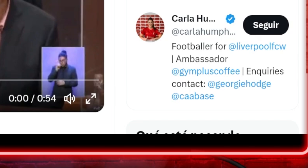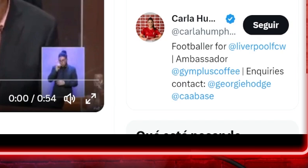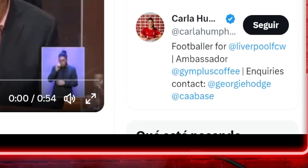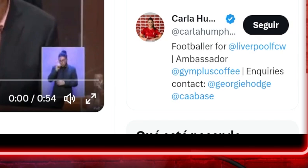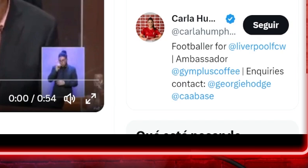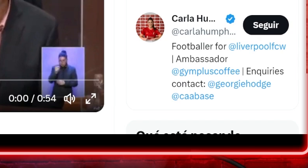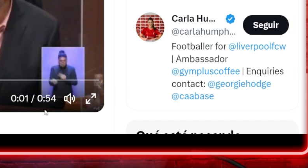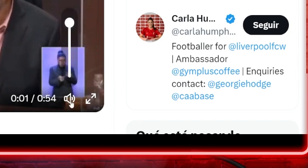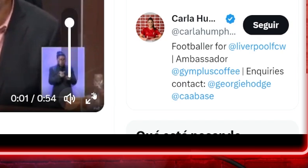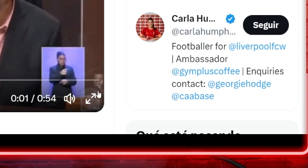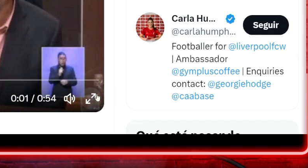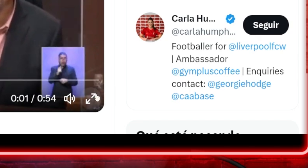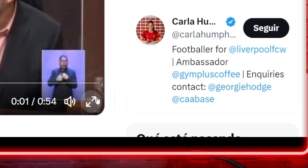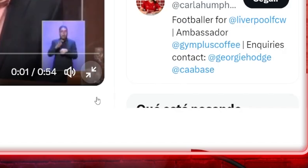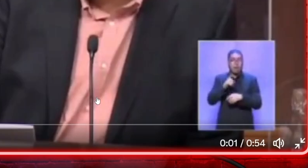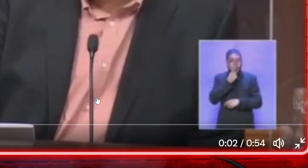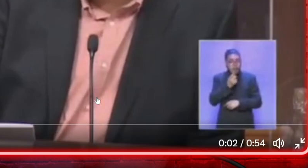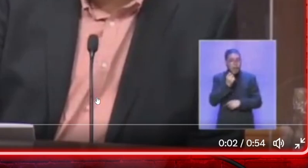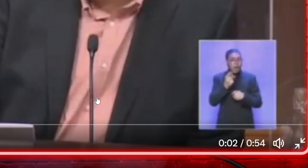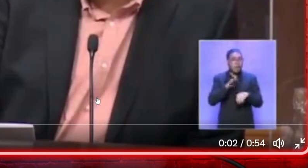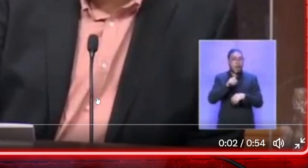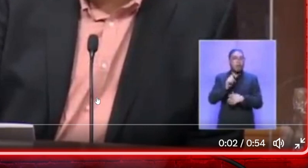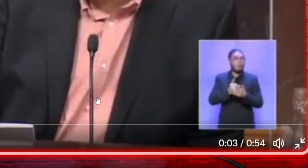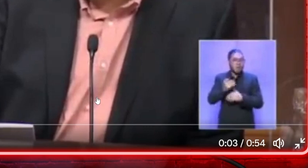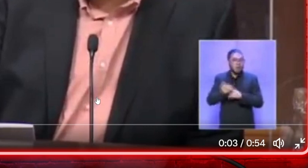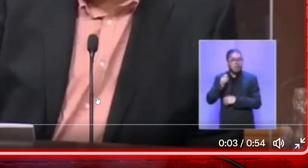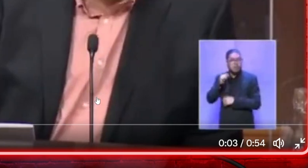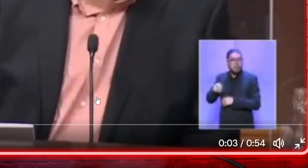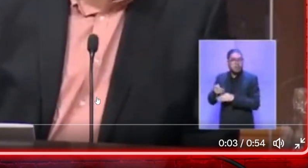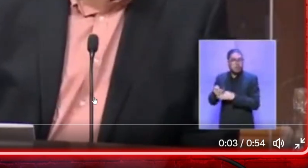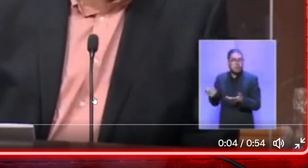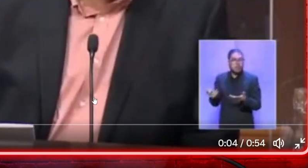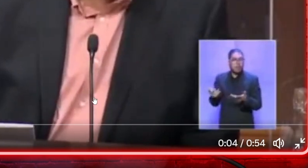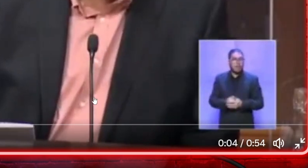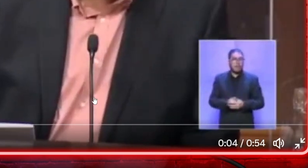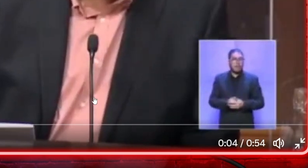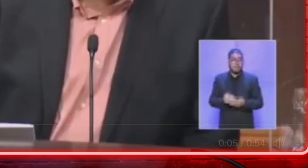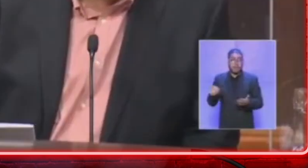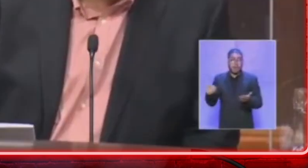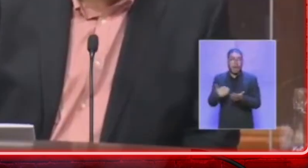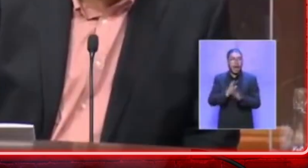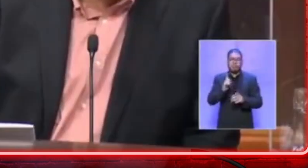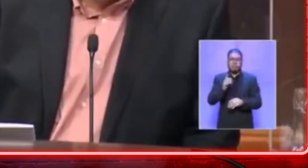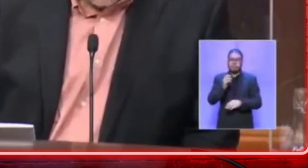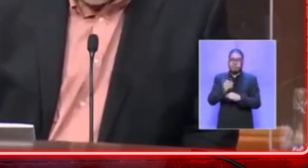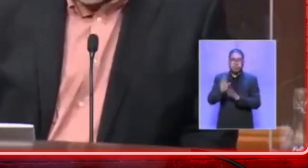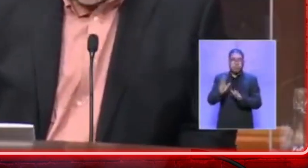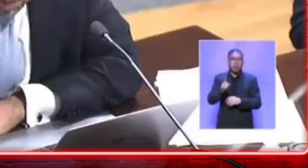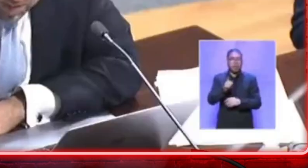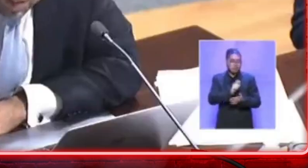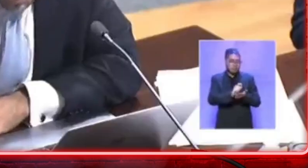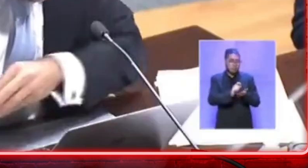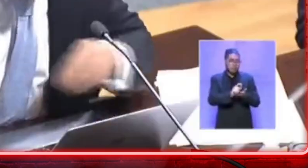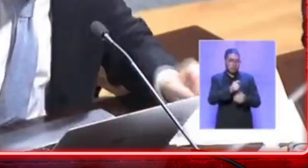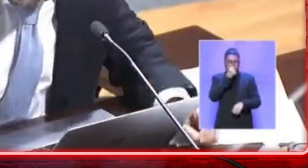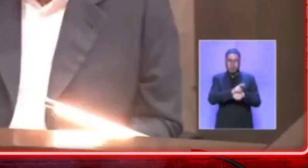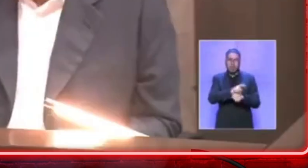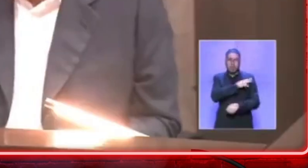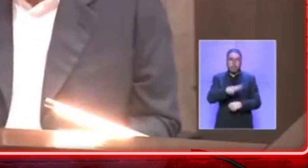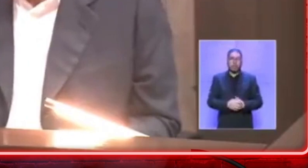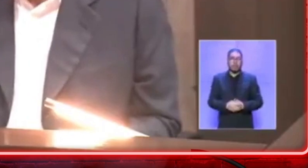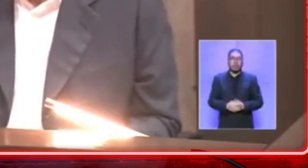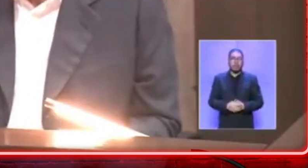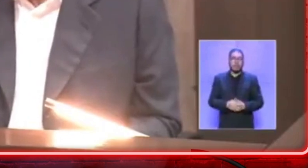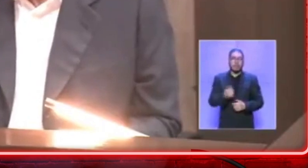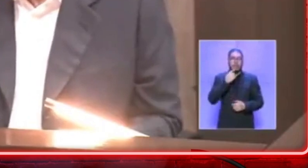Vamos a seguir escuchando. Esto de los proyectos de la cuenta. Al no haber más intervenciones, secretario general, por favor, tome la votación. Magistrado Felipe de